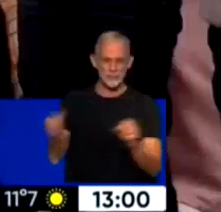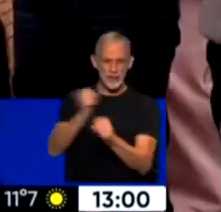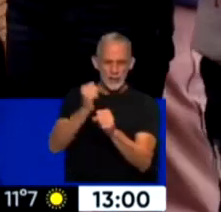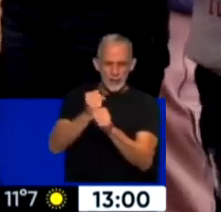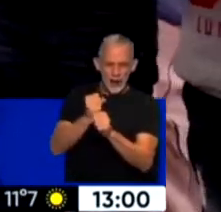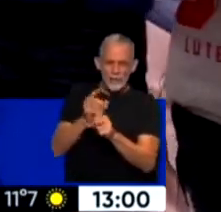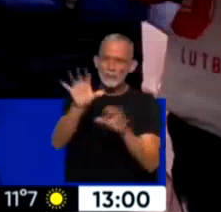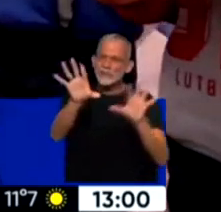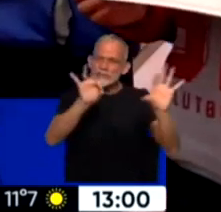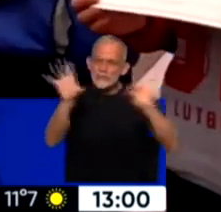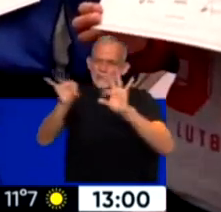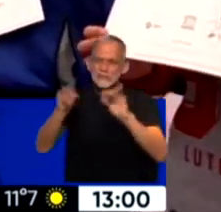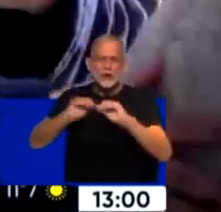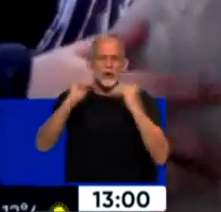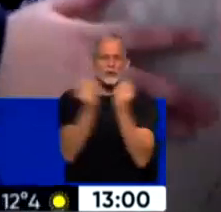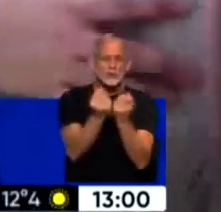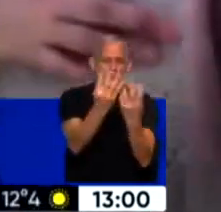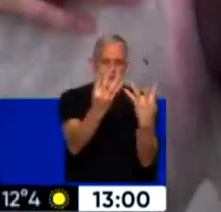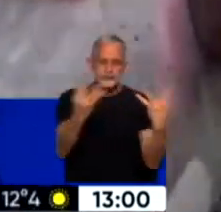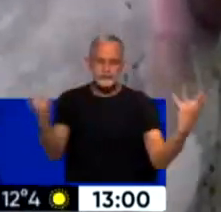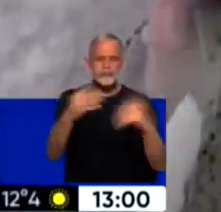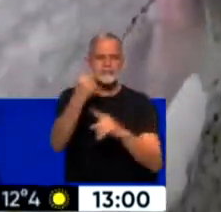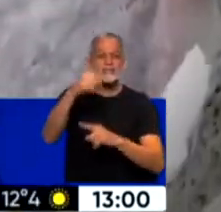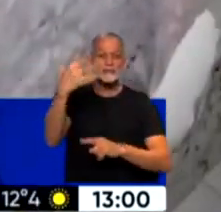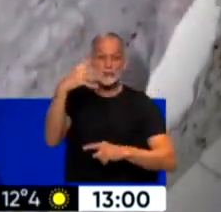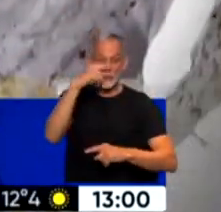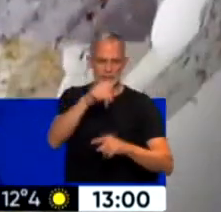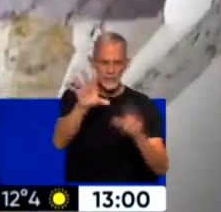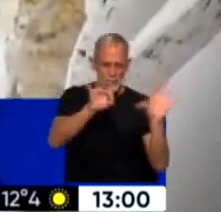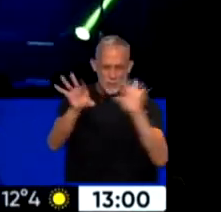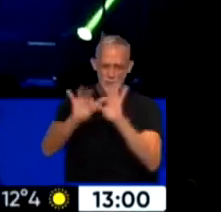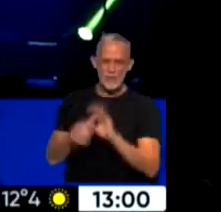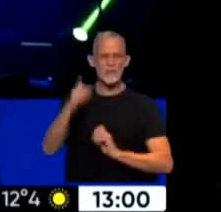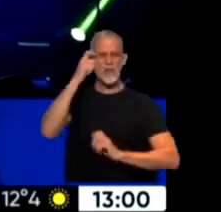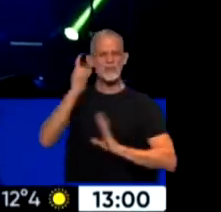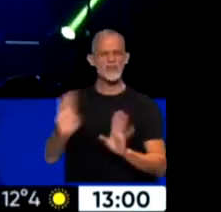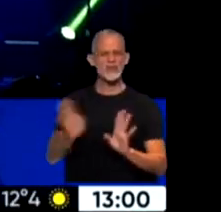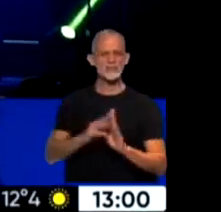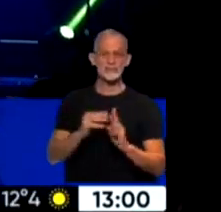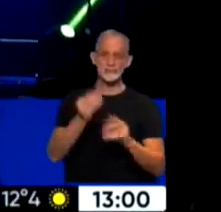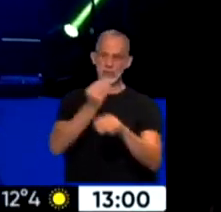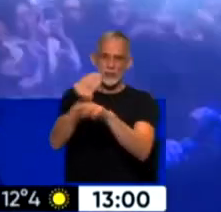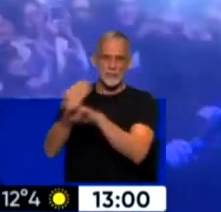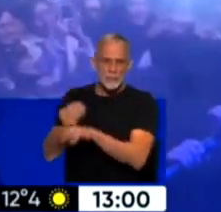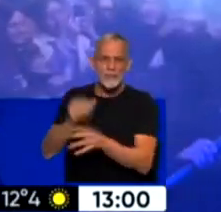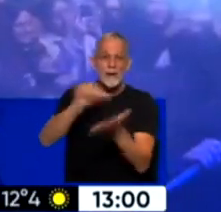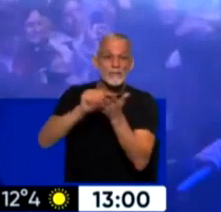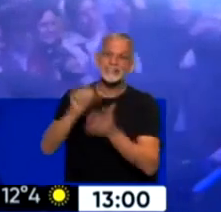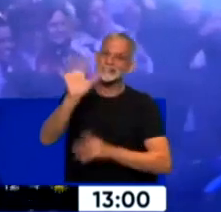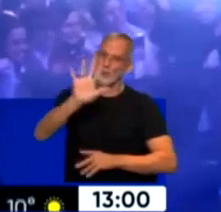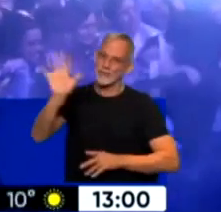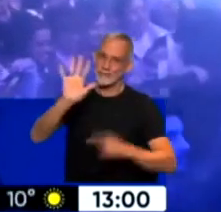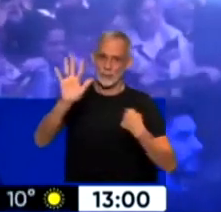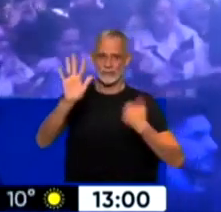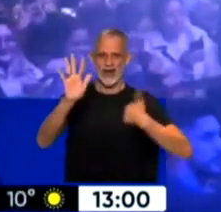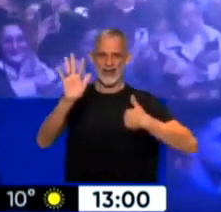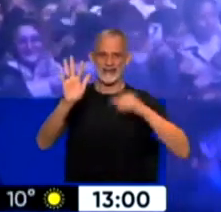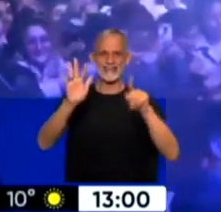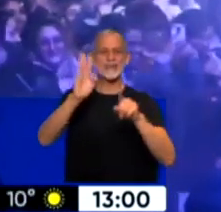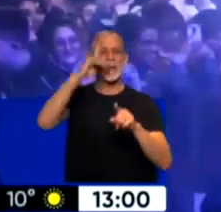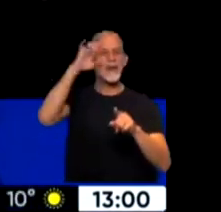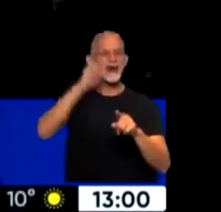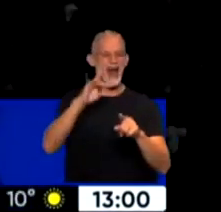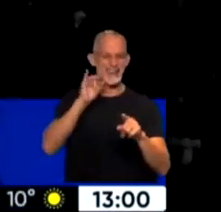bienales, es algo que ha posicionado a Resistencia. Claro, vos claro. sabés que Chaco Es un destino que, como te digo, se